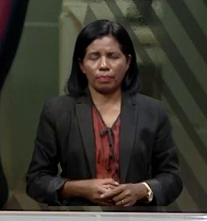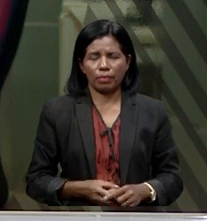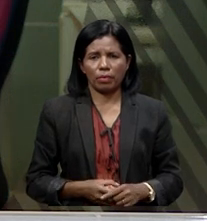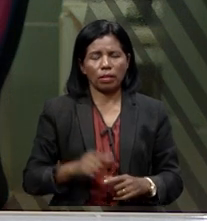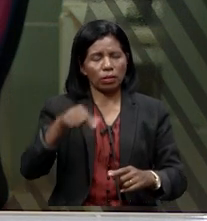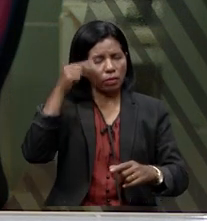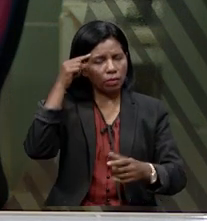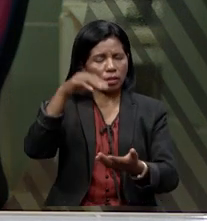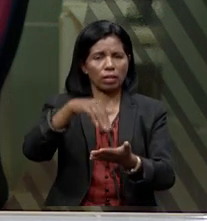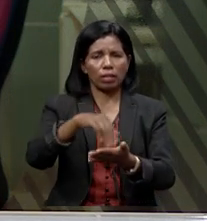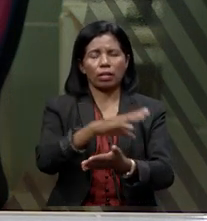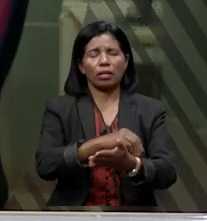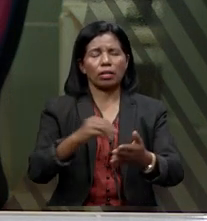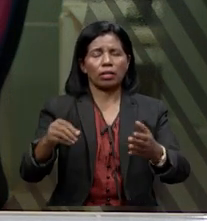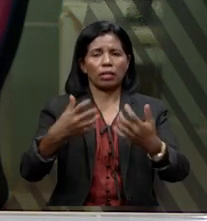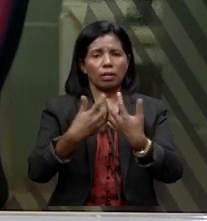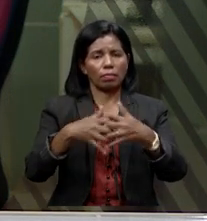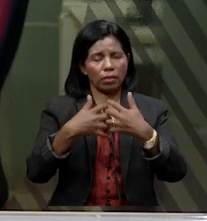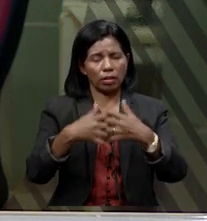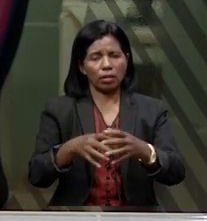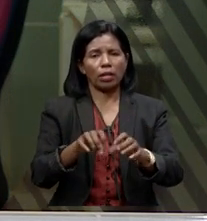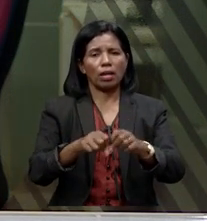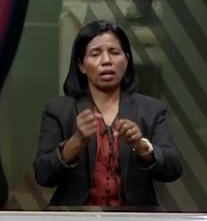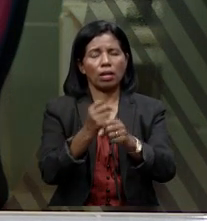Governo instala una máquina, imprime pasaporte.